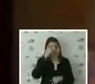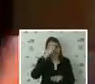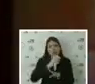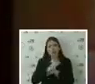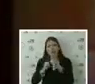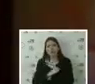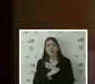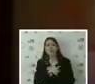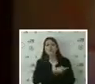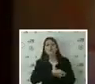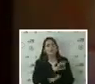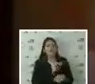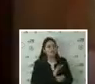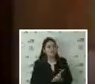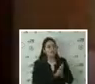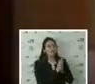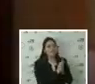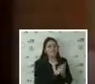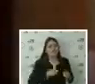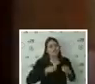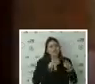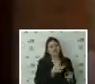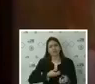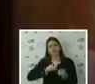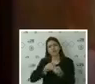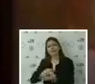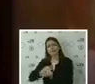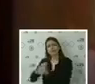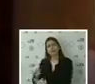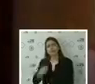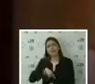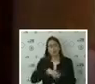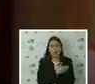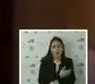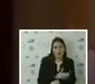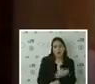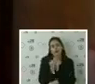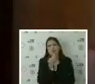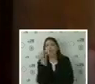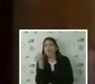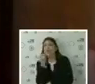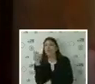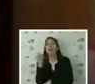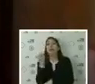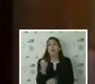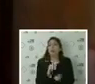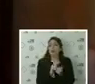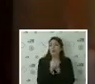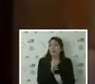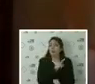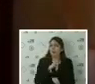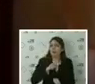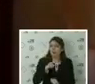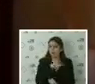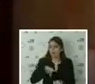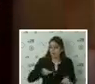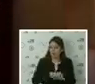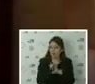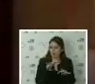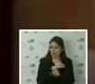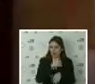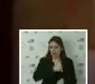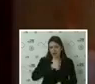puedan transmitirlo y los puedan haber escuchado, porque esto es sin duda esa construcción que tenemos que forjar en cada uno de nosotros